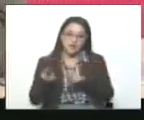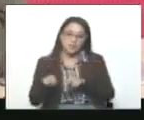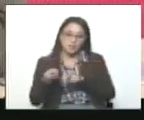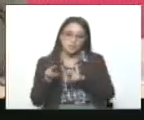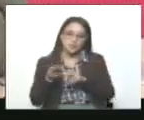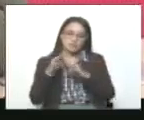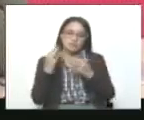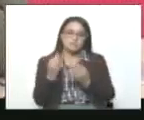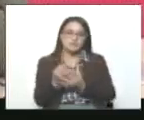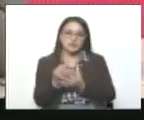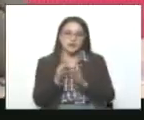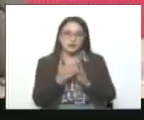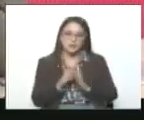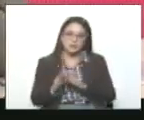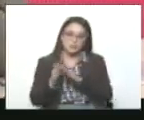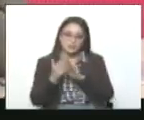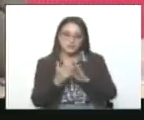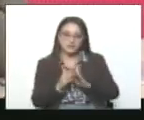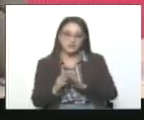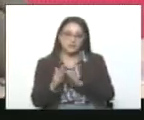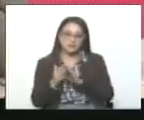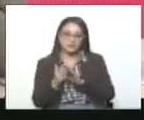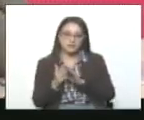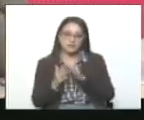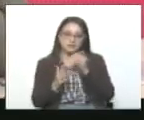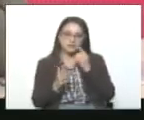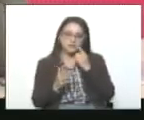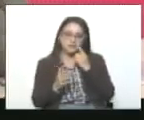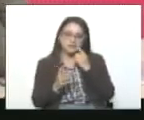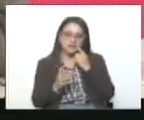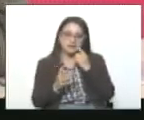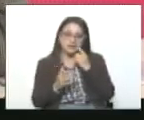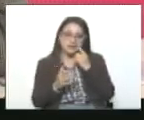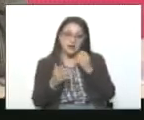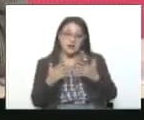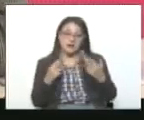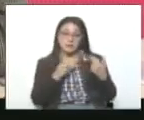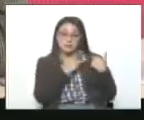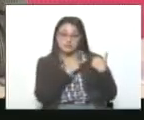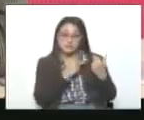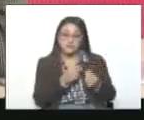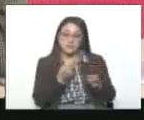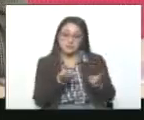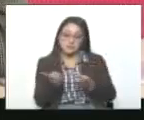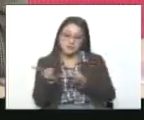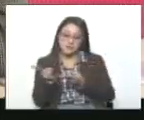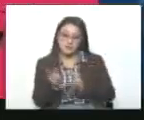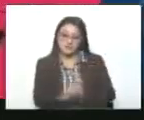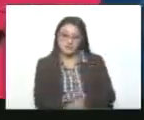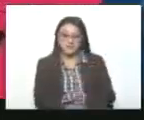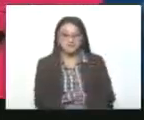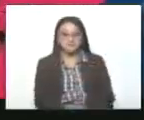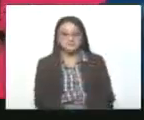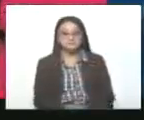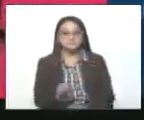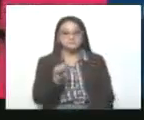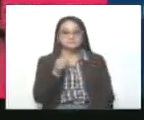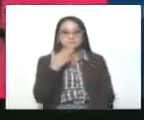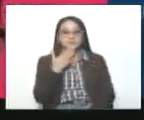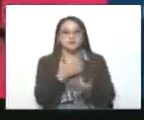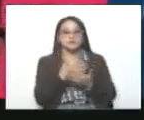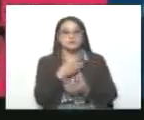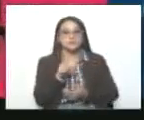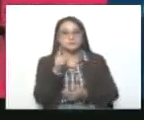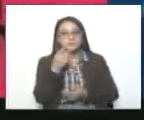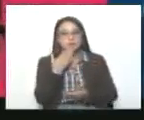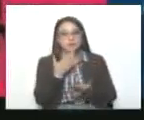familiar, comunitaria. Es una gran tarea, Joana. Bienvenida. Gracias, presidente. Bueno, primeramente agradecerle